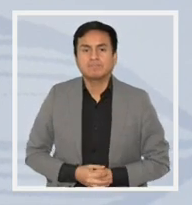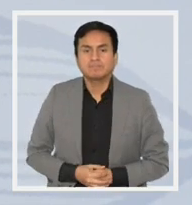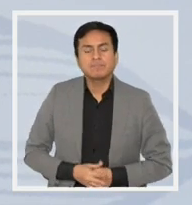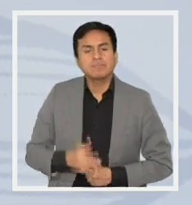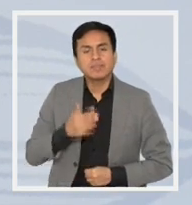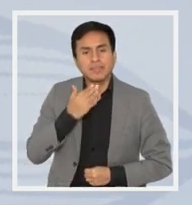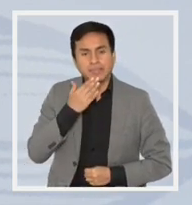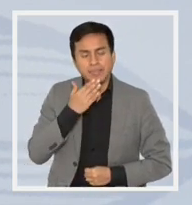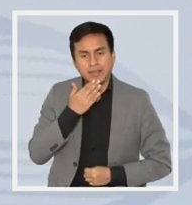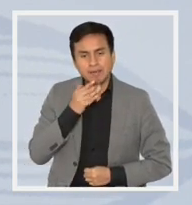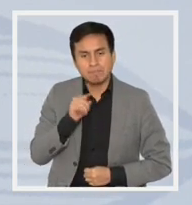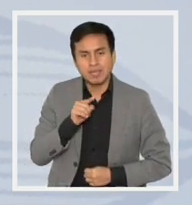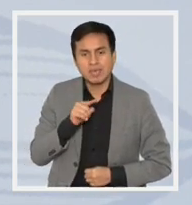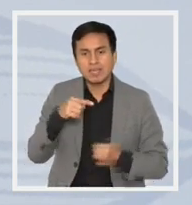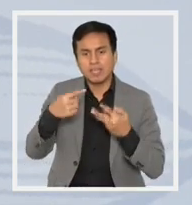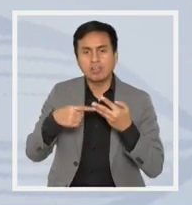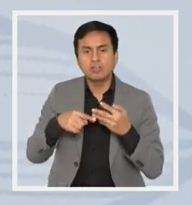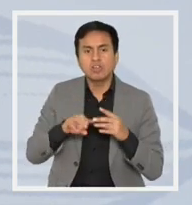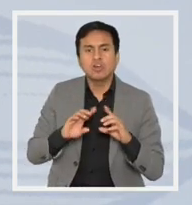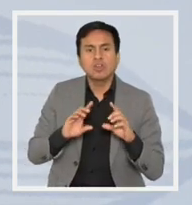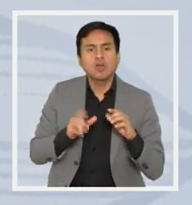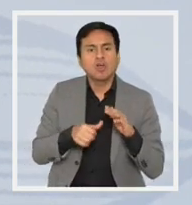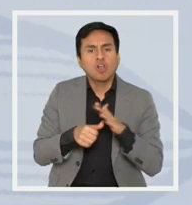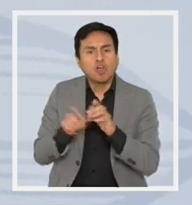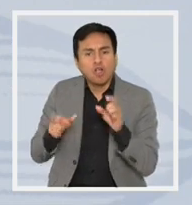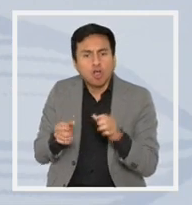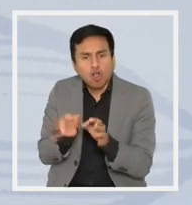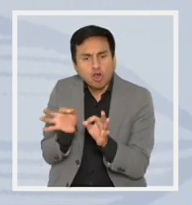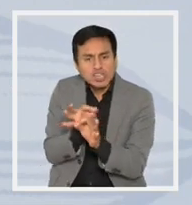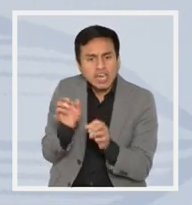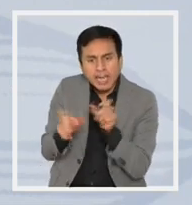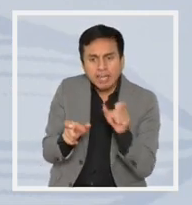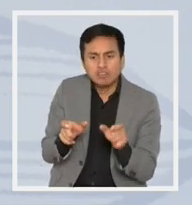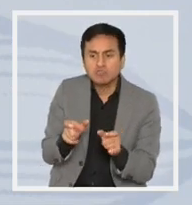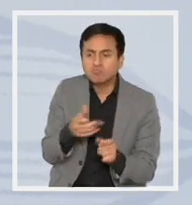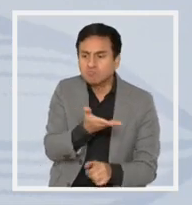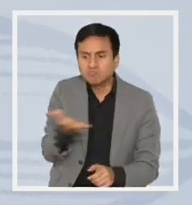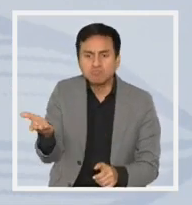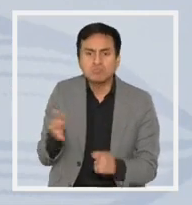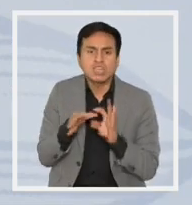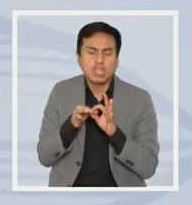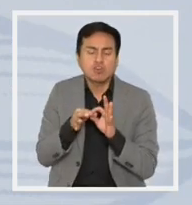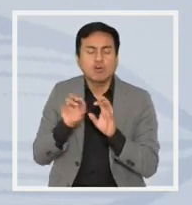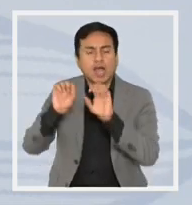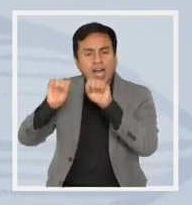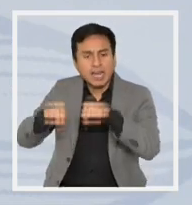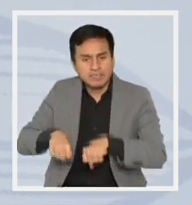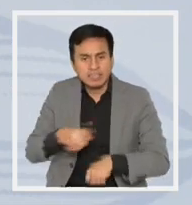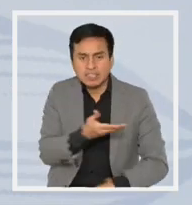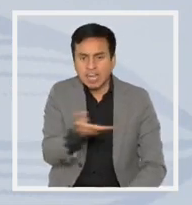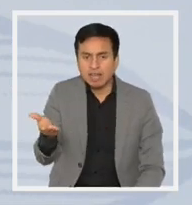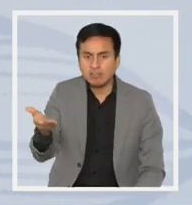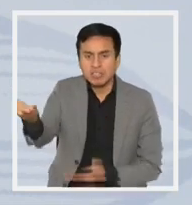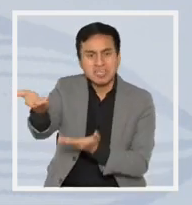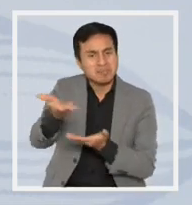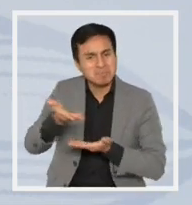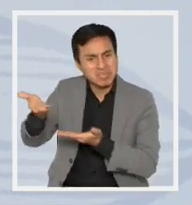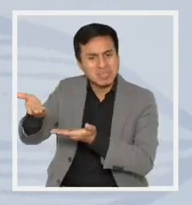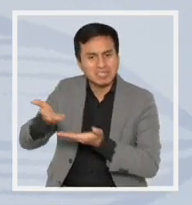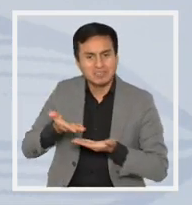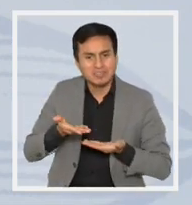Y también del resto de los consejeros, a quienes agradezco profundamente que hayan aceptado esta